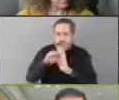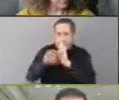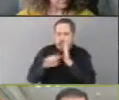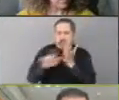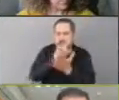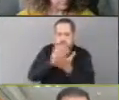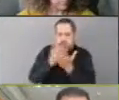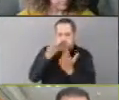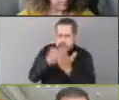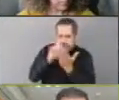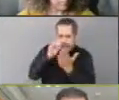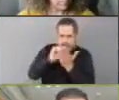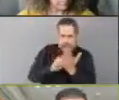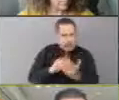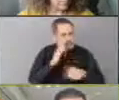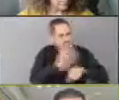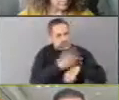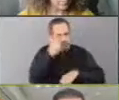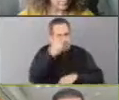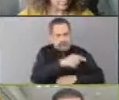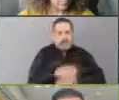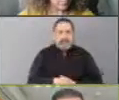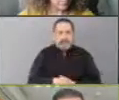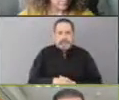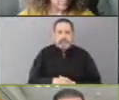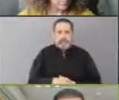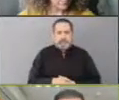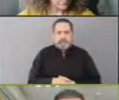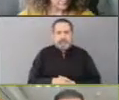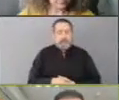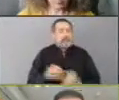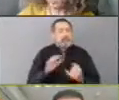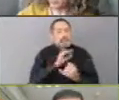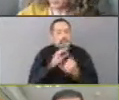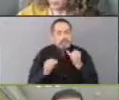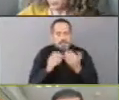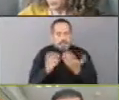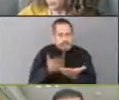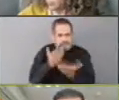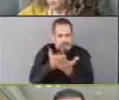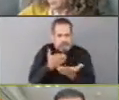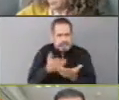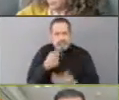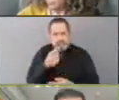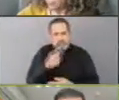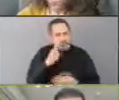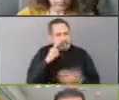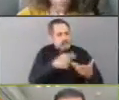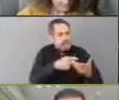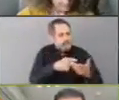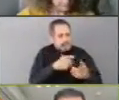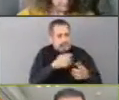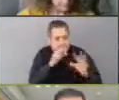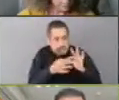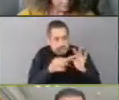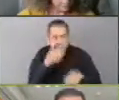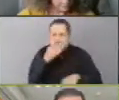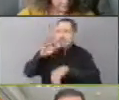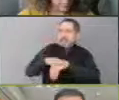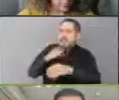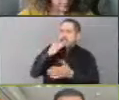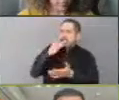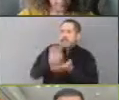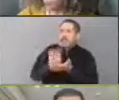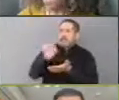en la sentencia. Finalmente, en la consulta se sugiere dar vista a la Unidad Técnica de Fiscalización